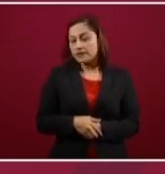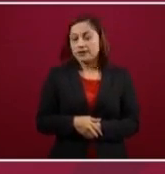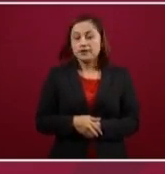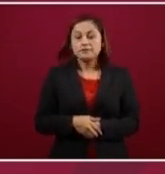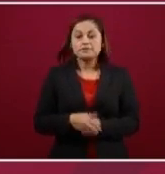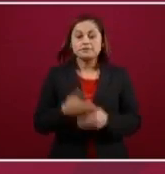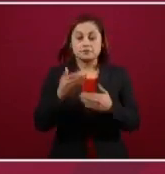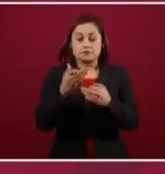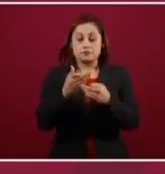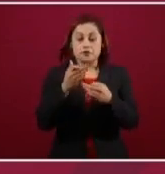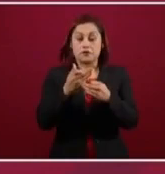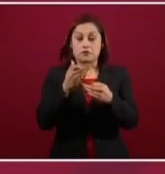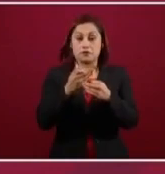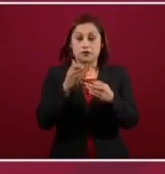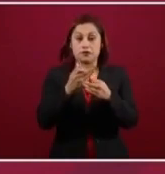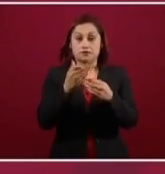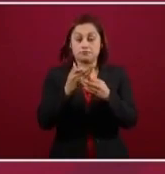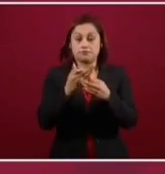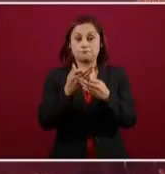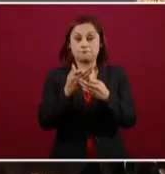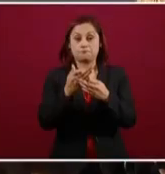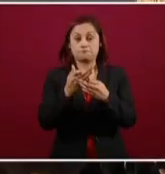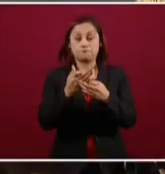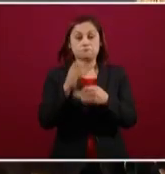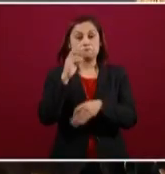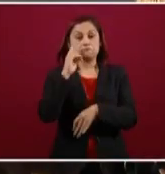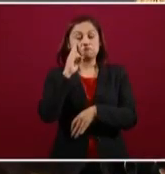cotización y debe andar